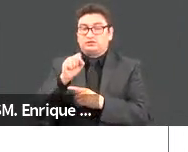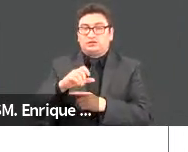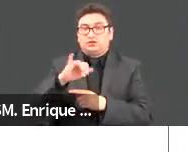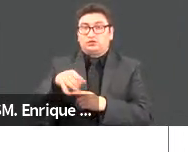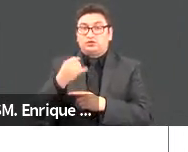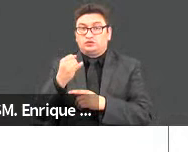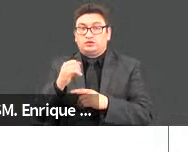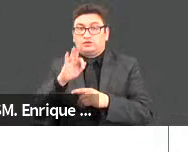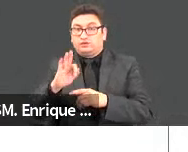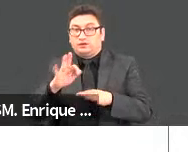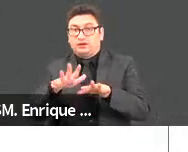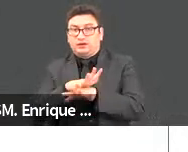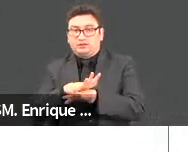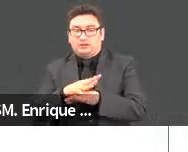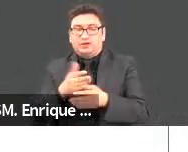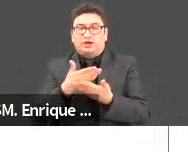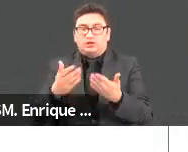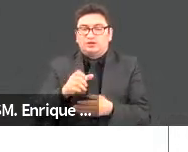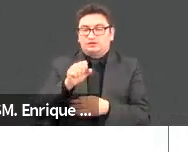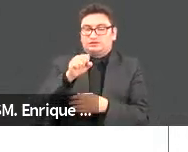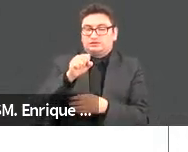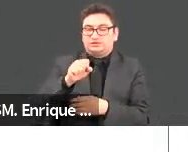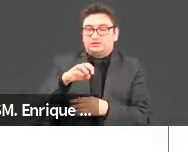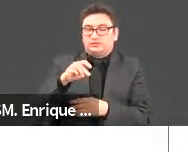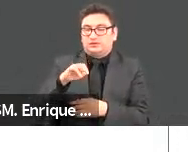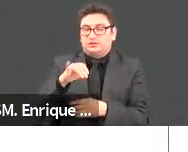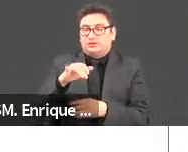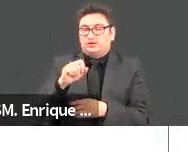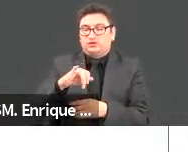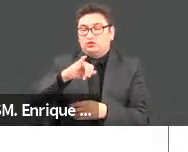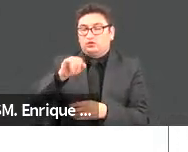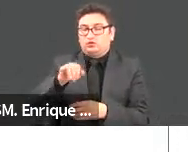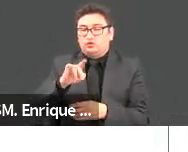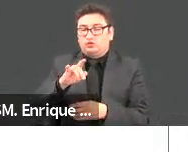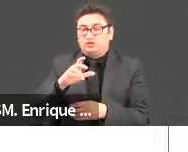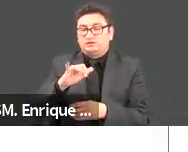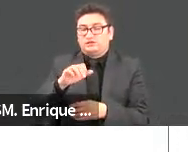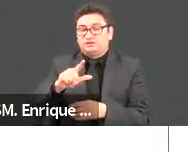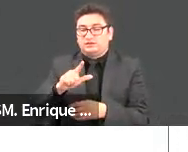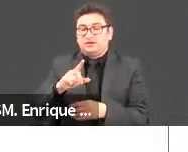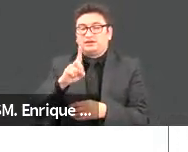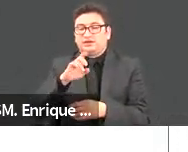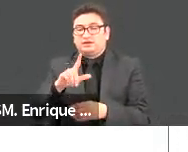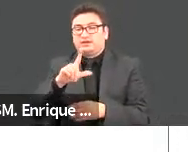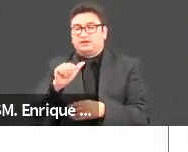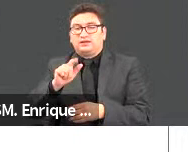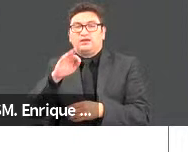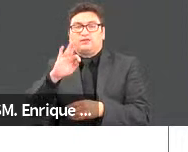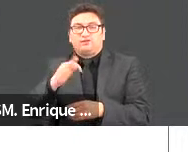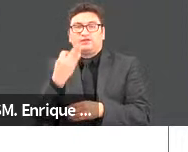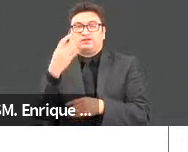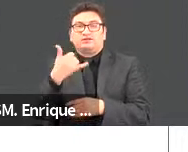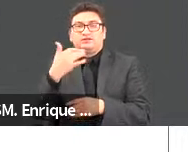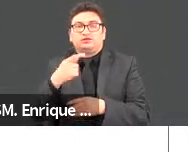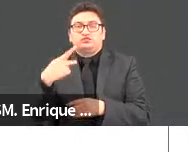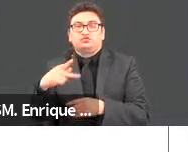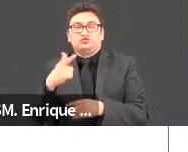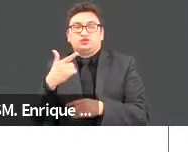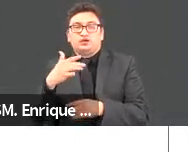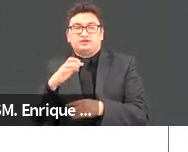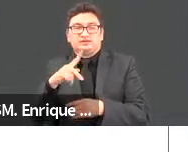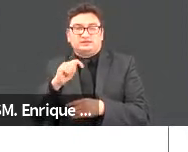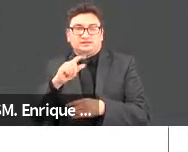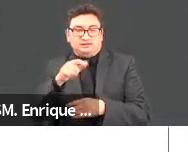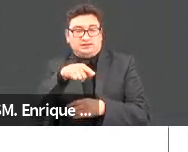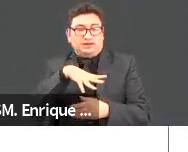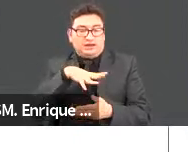conoce como Semanario Judicial de la Federación y su Gaceta. Y aquí tenemos precisamente, estamos viendo una imagen en